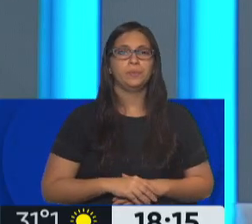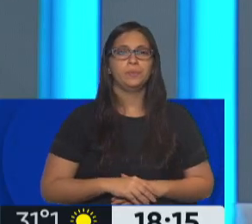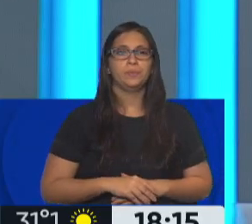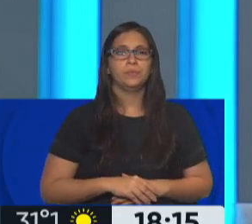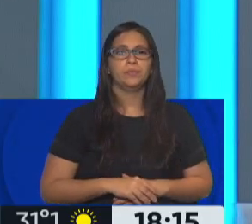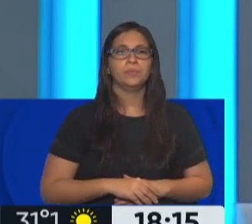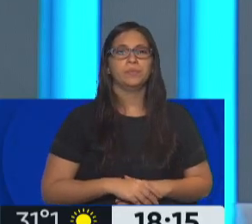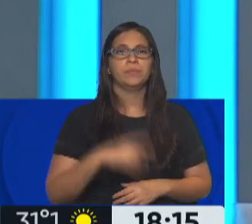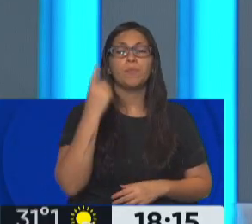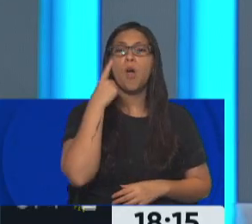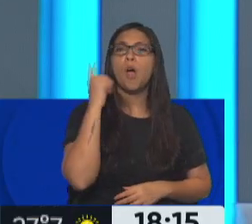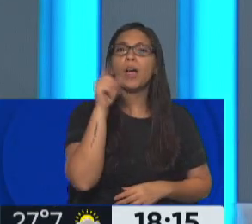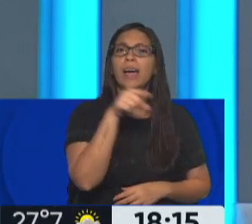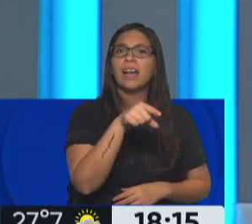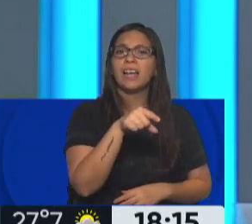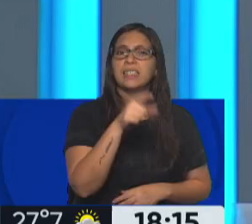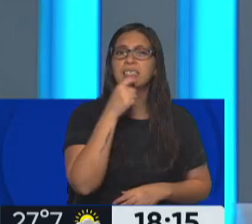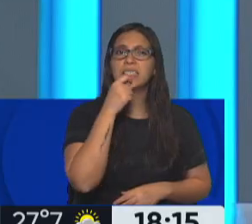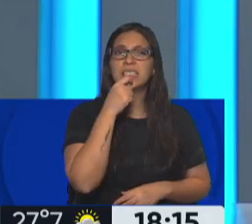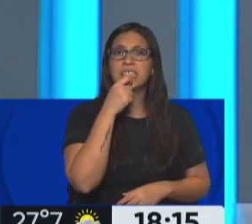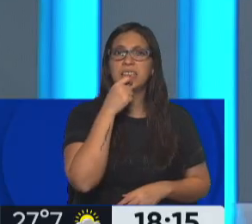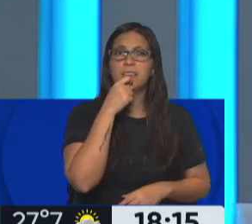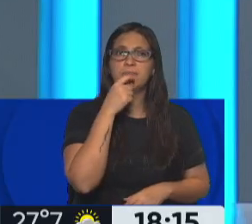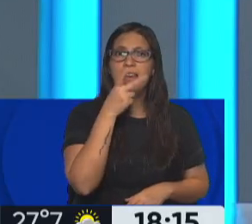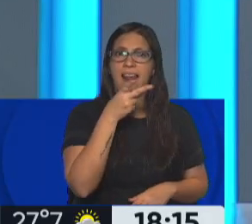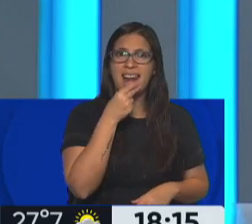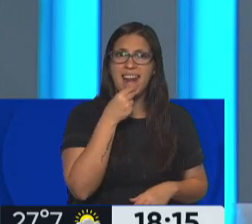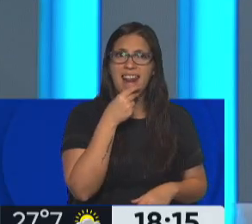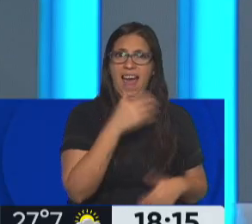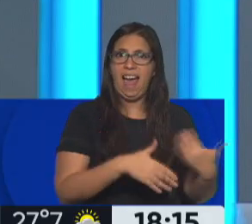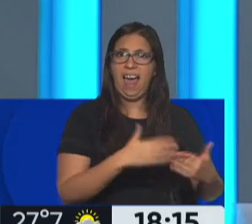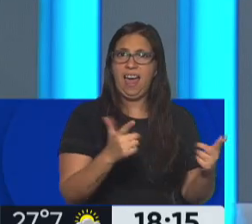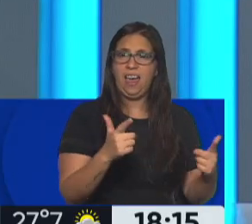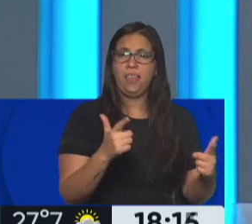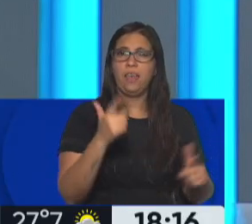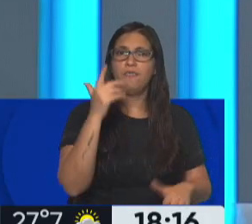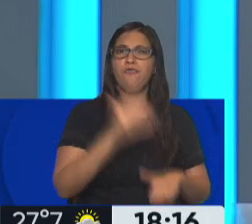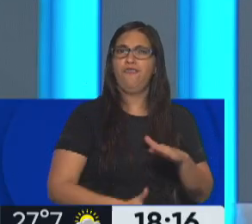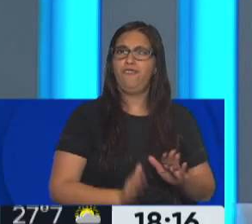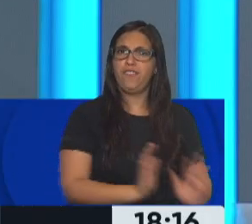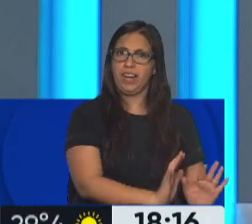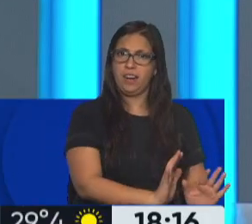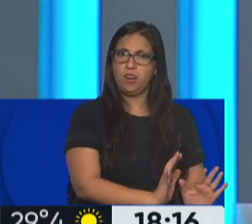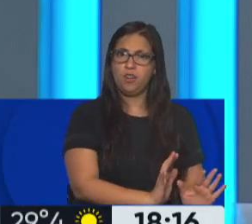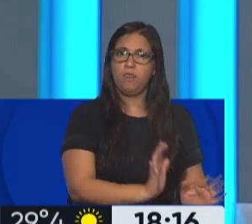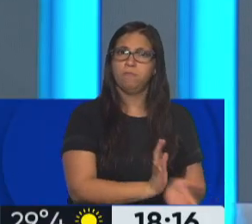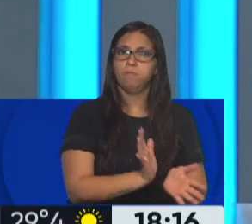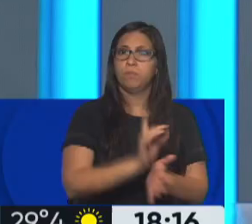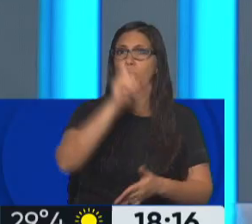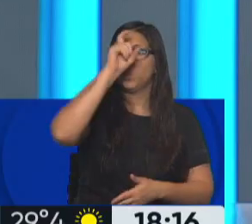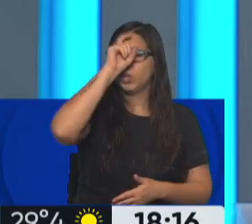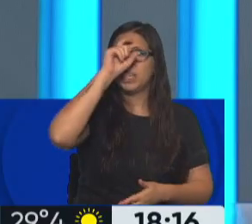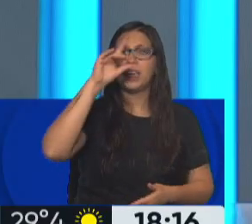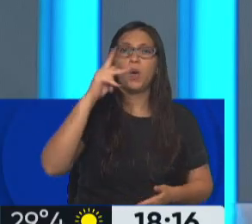de ponerle un freno si esto no sucede? Porque yo antes pensaba preguntarte más por ahí en qué rol puede jugar, también por ahí Turquía, los